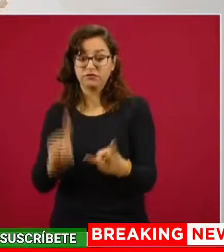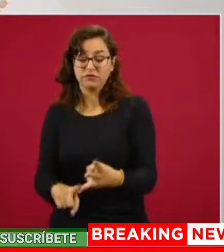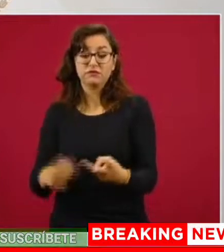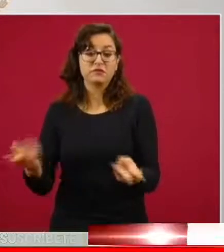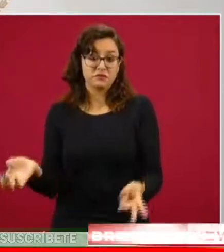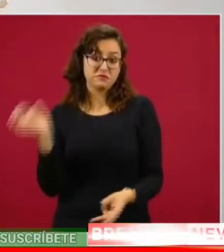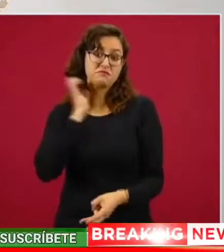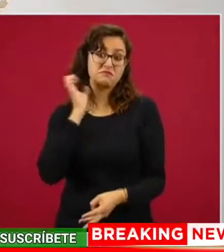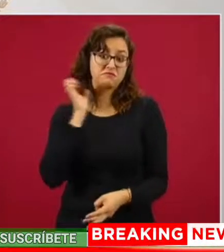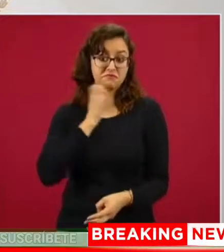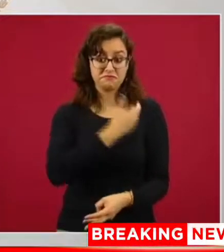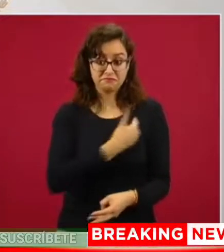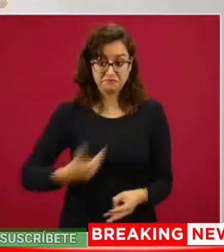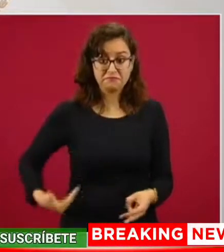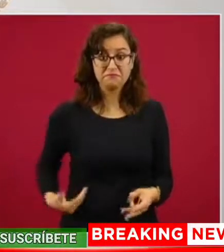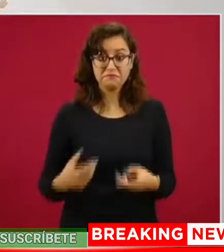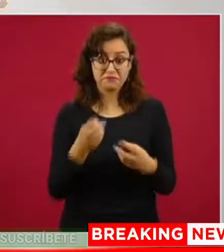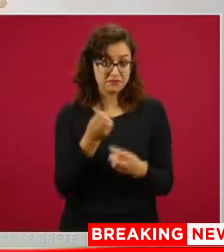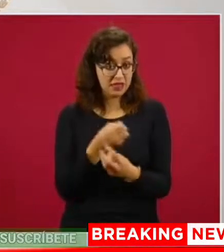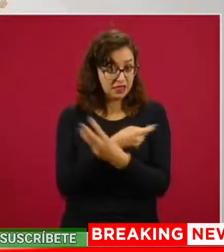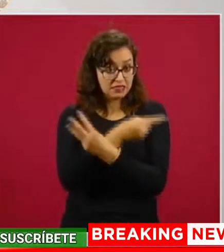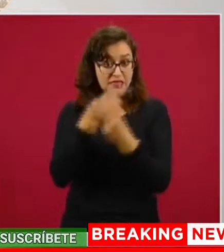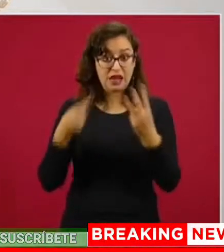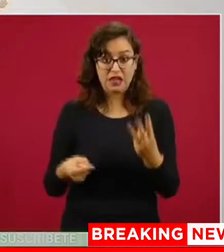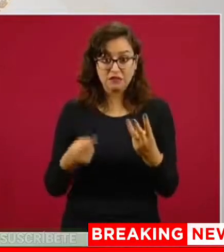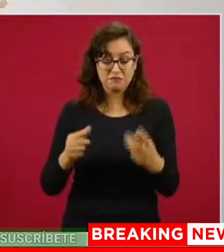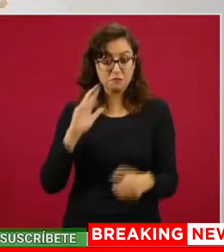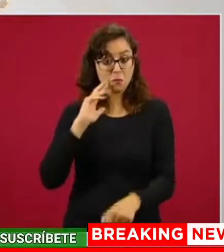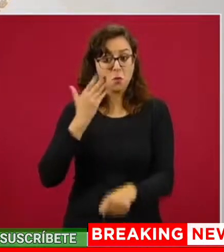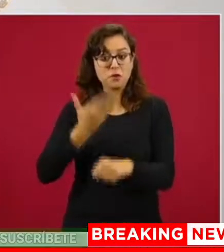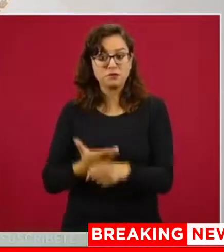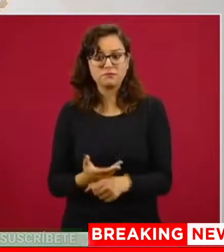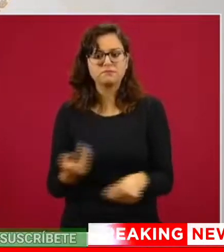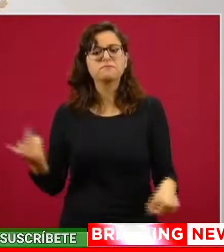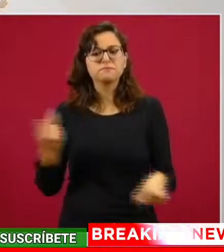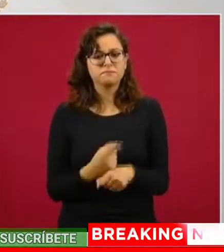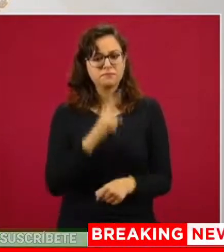ejecutivo. Entonces, ¿qué pasó en Chihuahua?